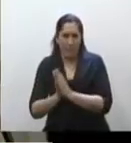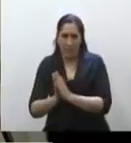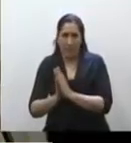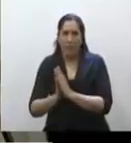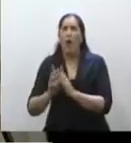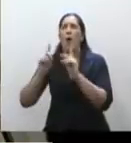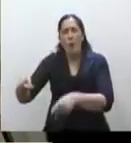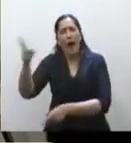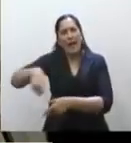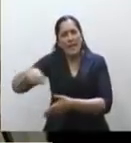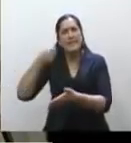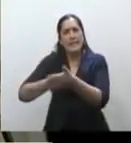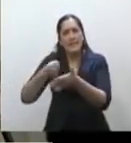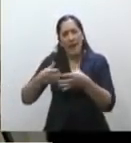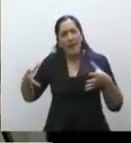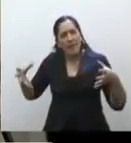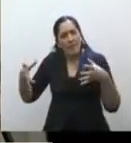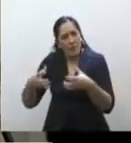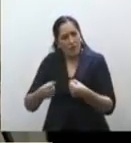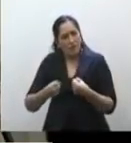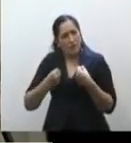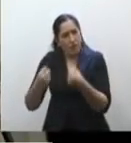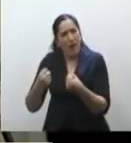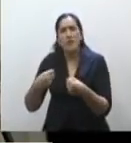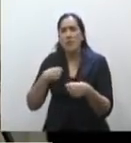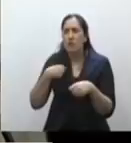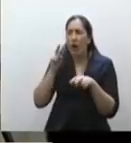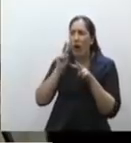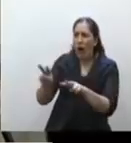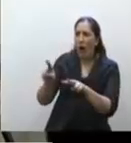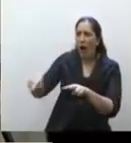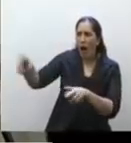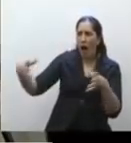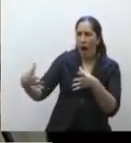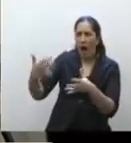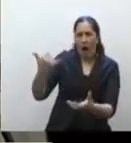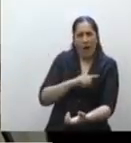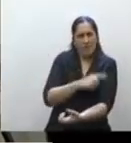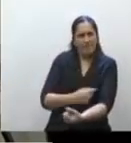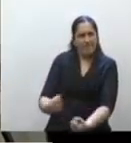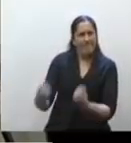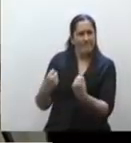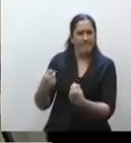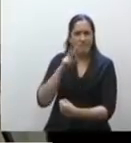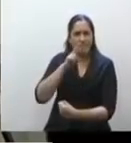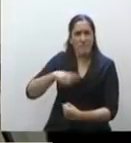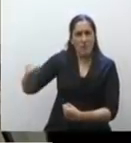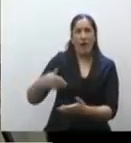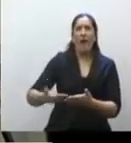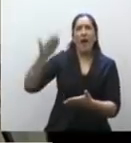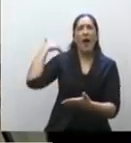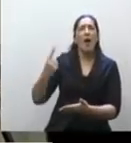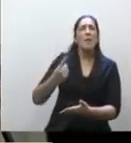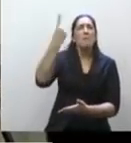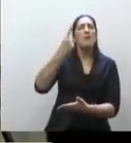Sigan construyendo esa fuerza que yo pude percibir claramente el último 8 de marzo. El